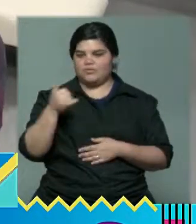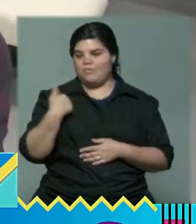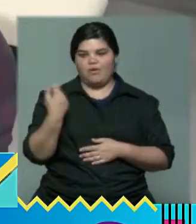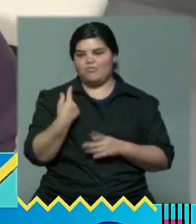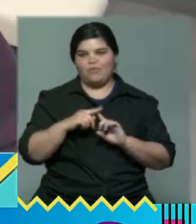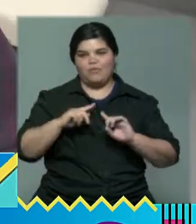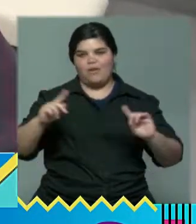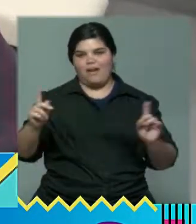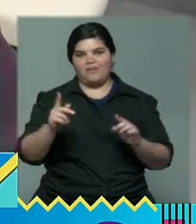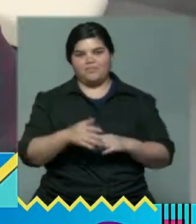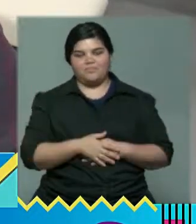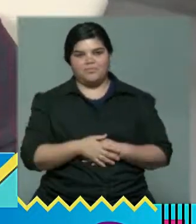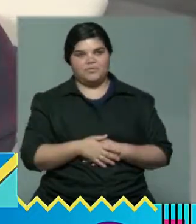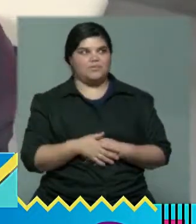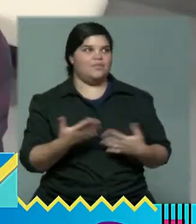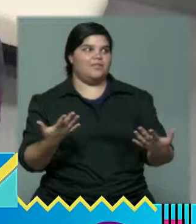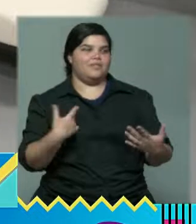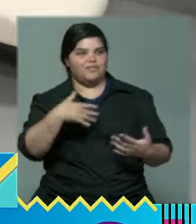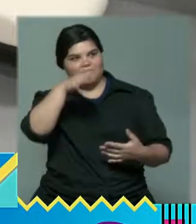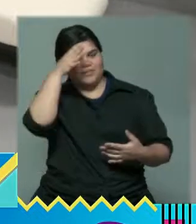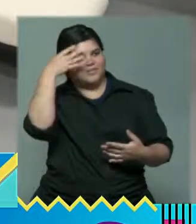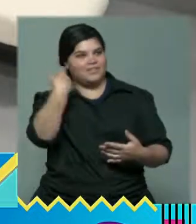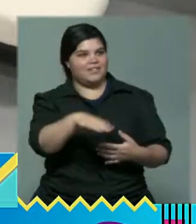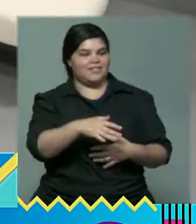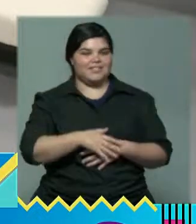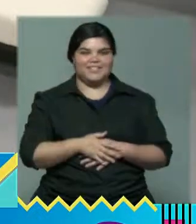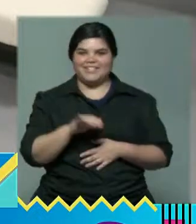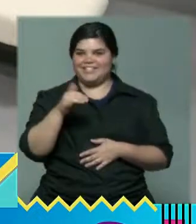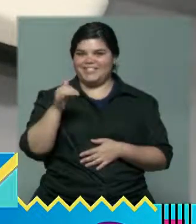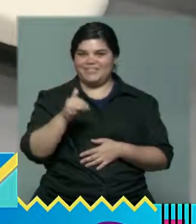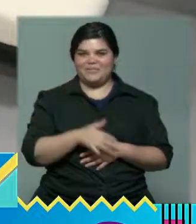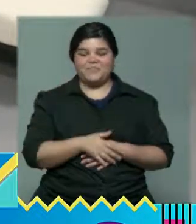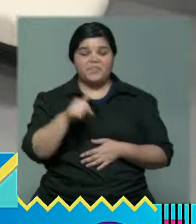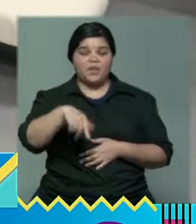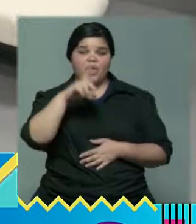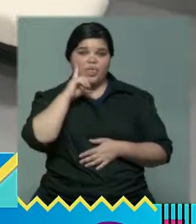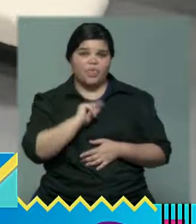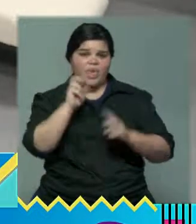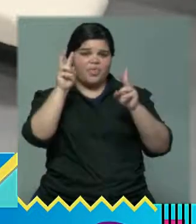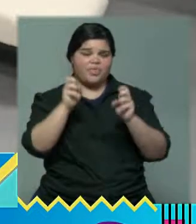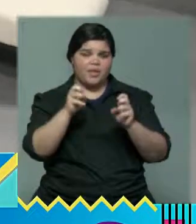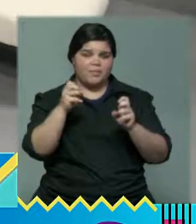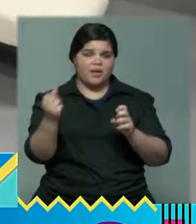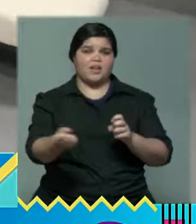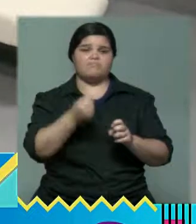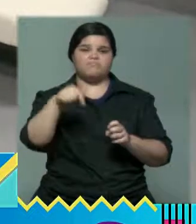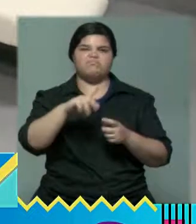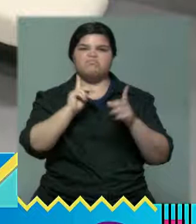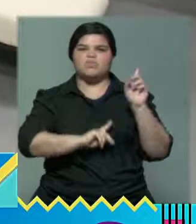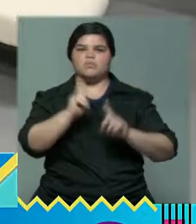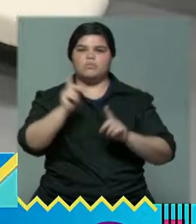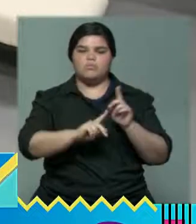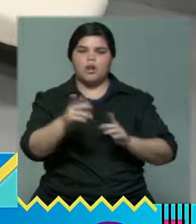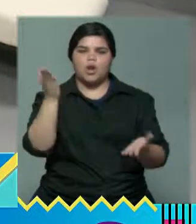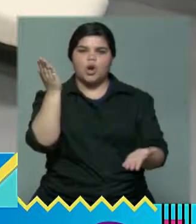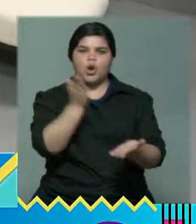Bueno, por suerte. Sí, obvio. Sí. Hoy en el día de la fecha vamos a estar debatiendo sobre una temática que tiene que ver con la reforma justamente del Código